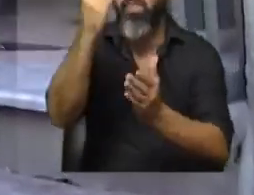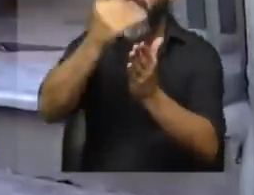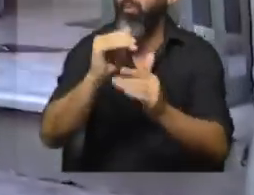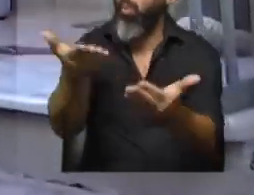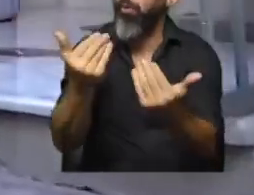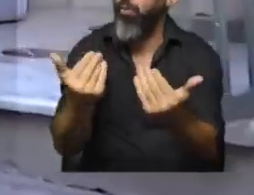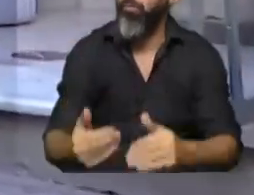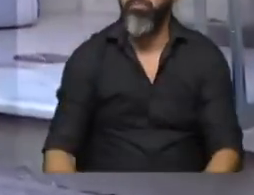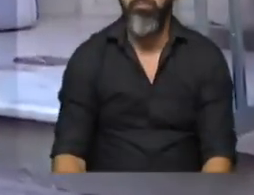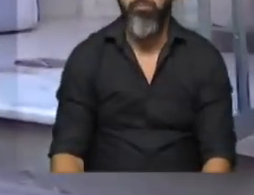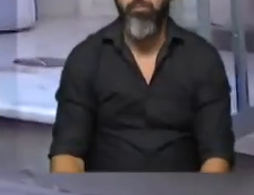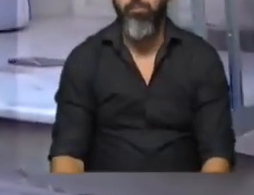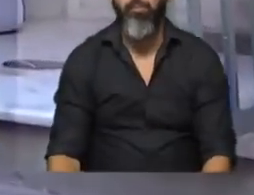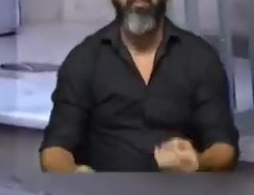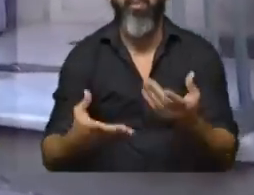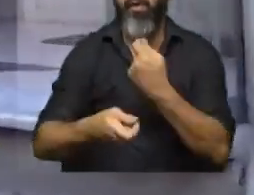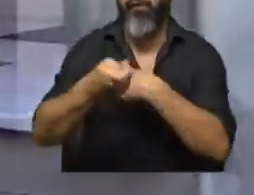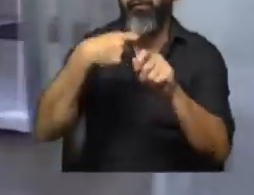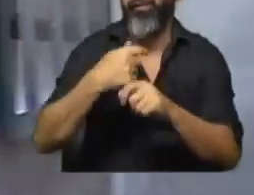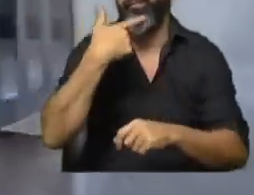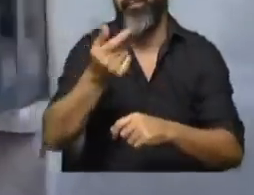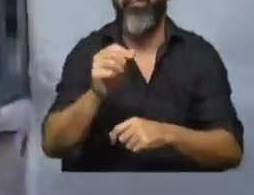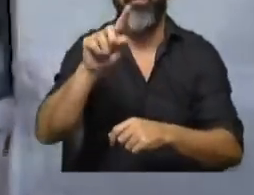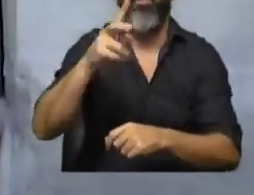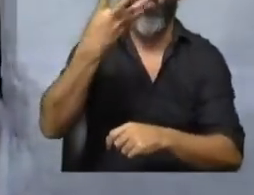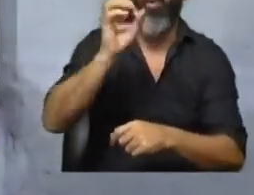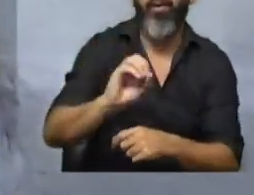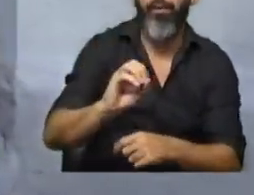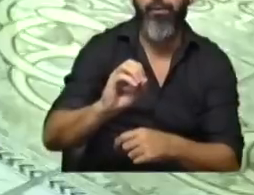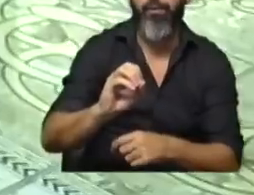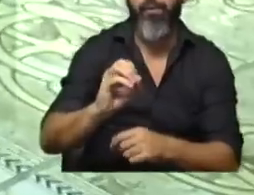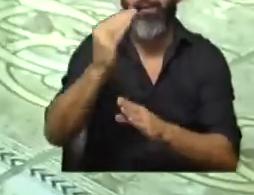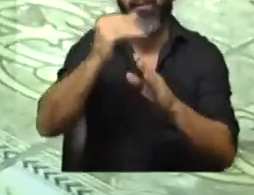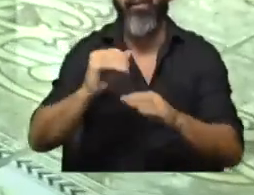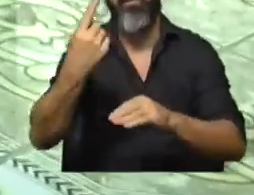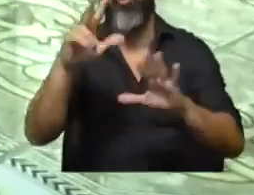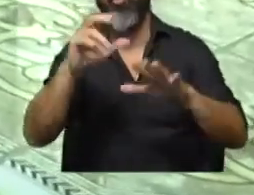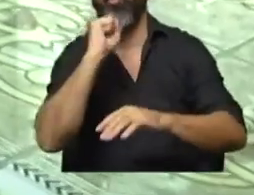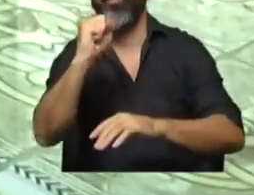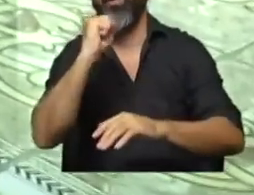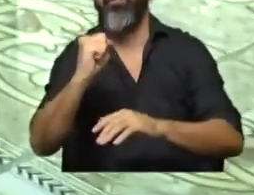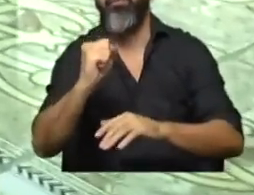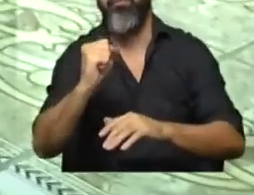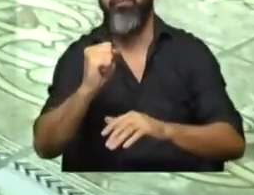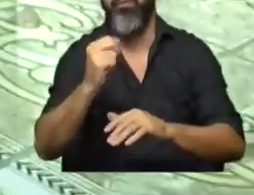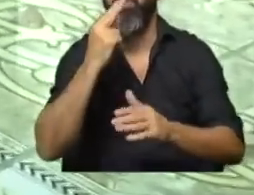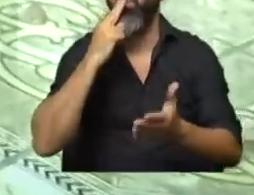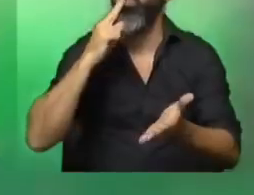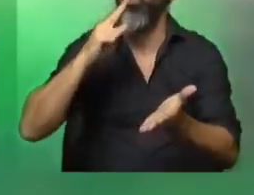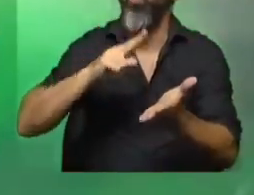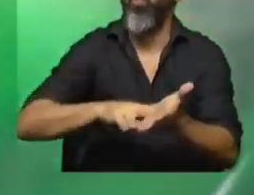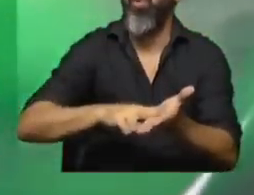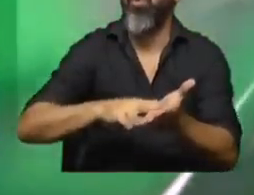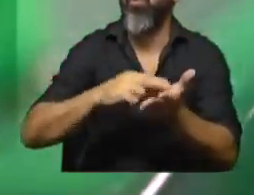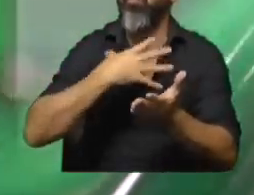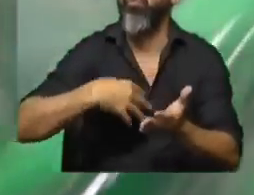haga esa rebaja Porque si hoy lo vende por decir algo a 140 y bajó 18 pesos de impuestos que a